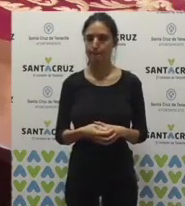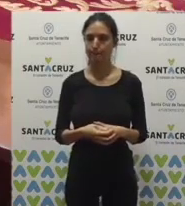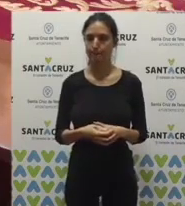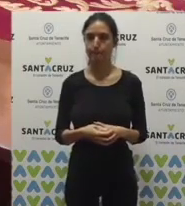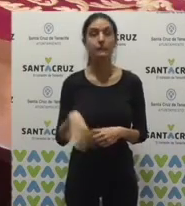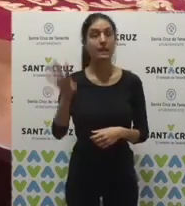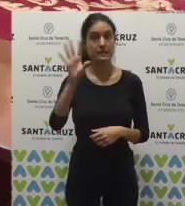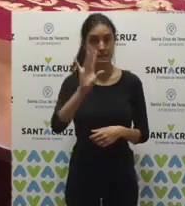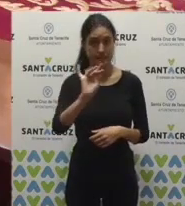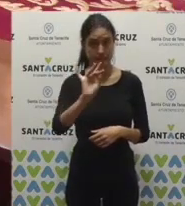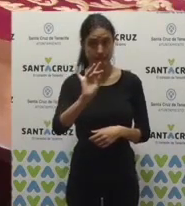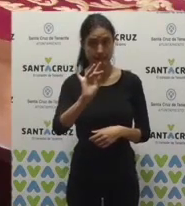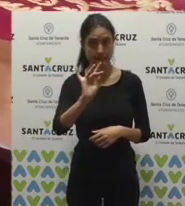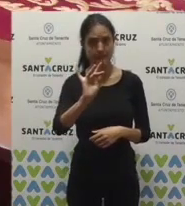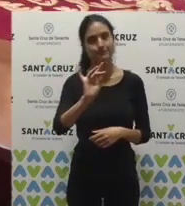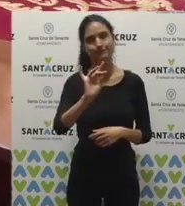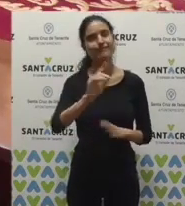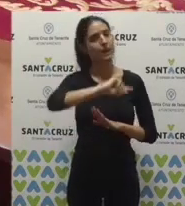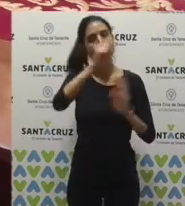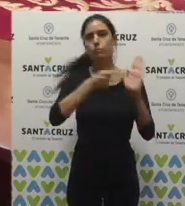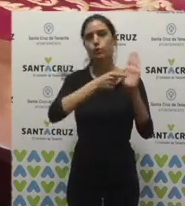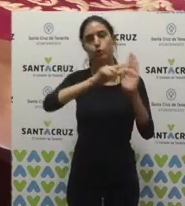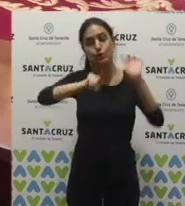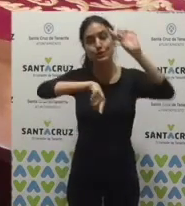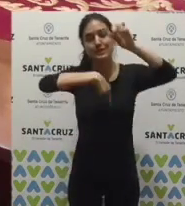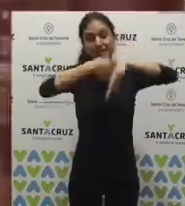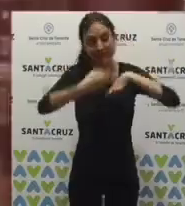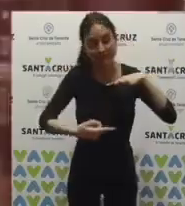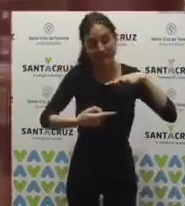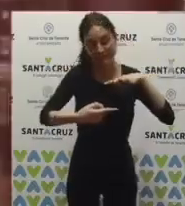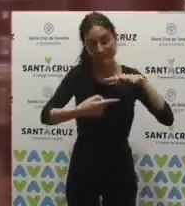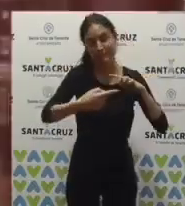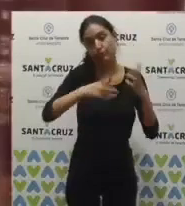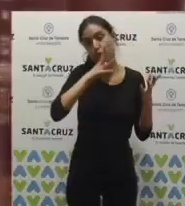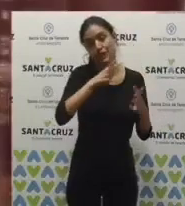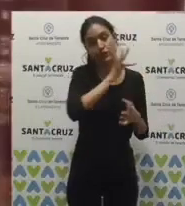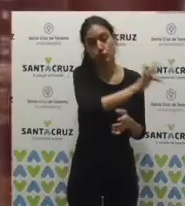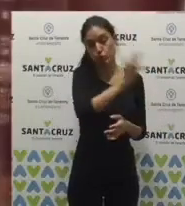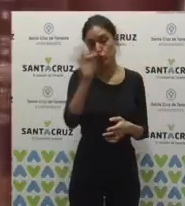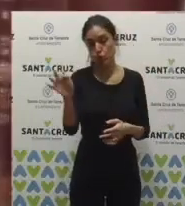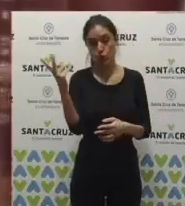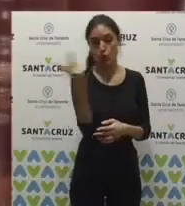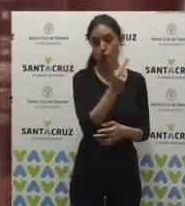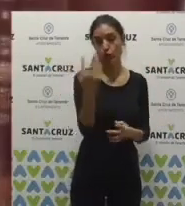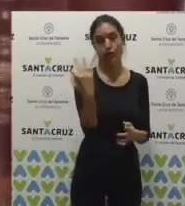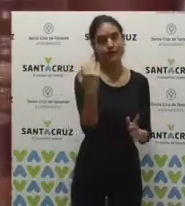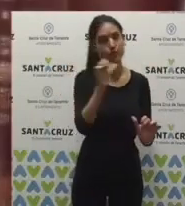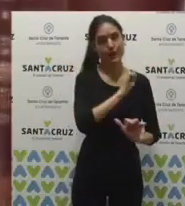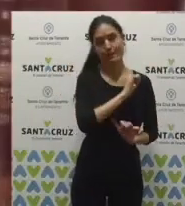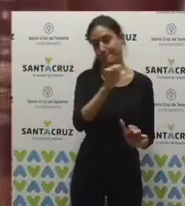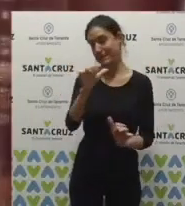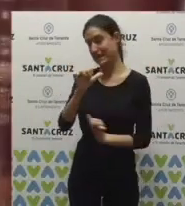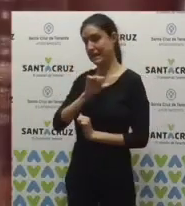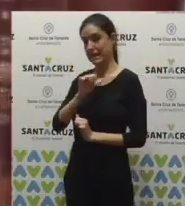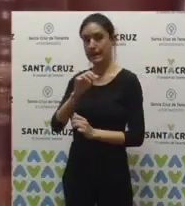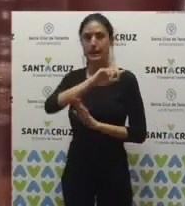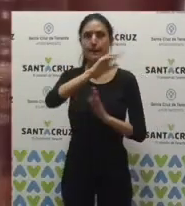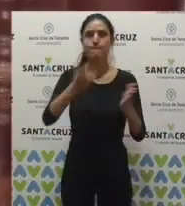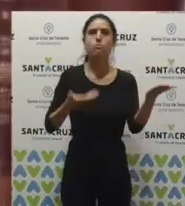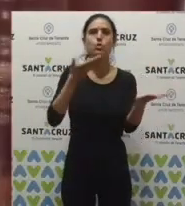si pasamos al siguiente punto a la espera de los dos turnos posición emoción número